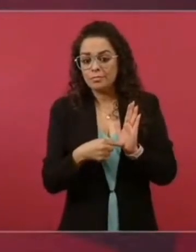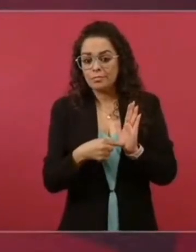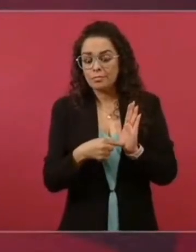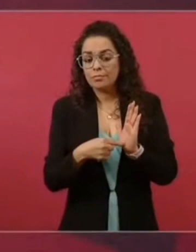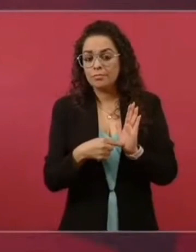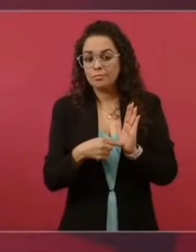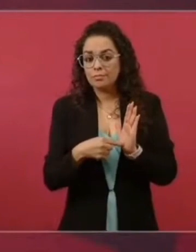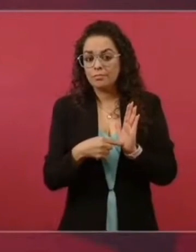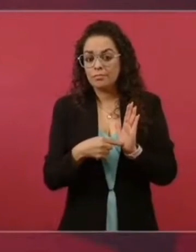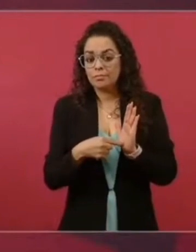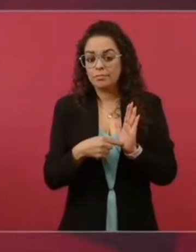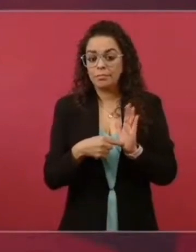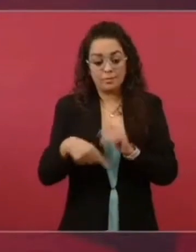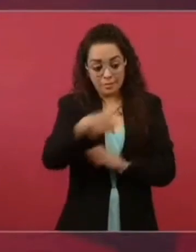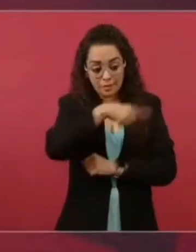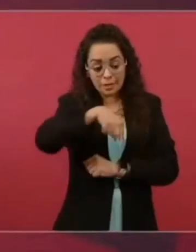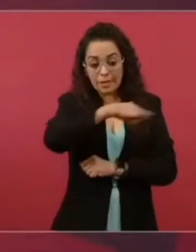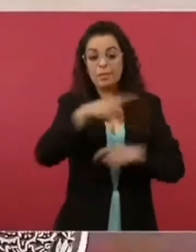trabajadores.